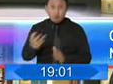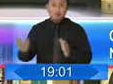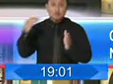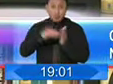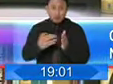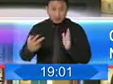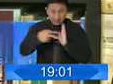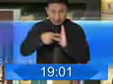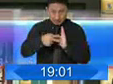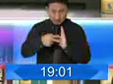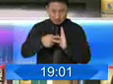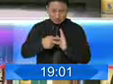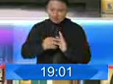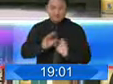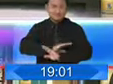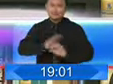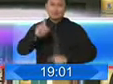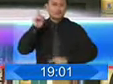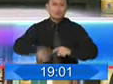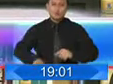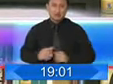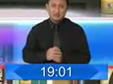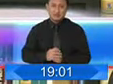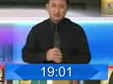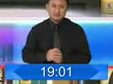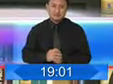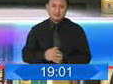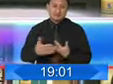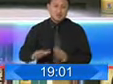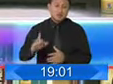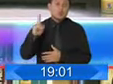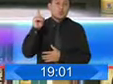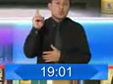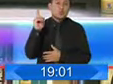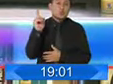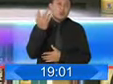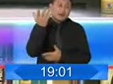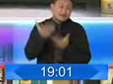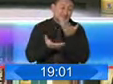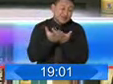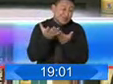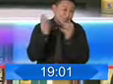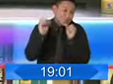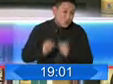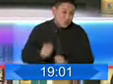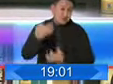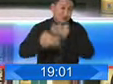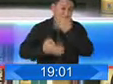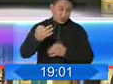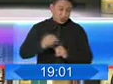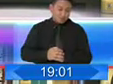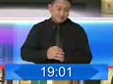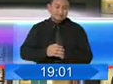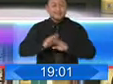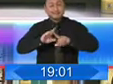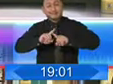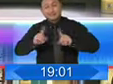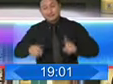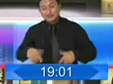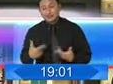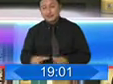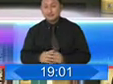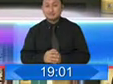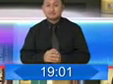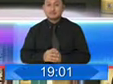por supuesto, no pueden reactivarse. Es decir, la única posibilidad que existiría es que a través de acción extraordinaria